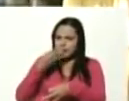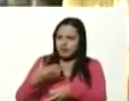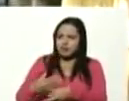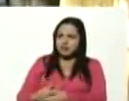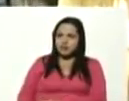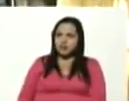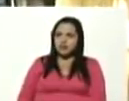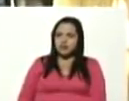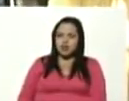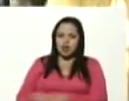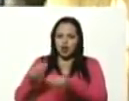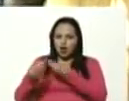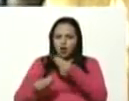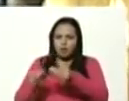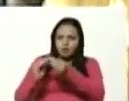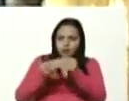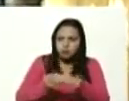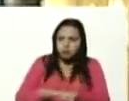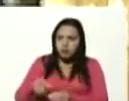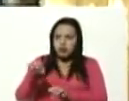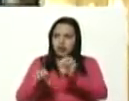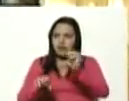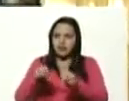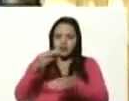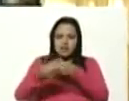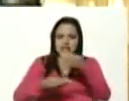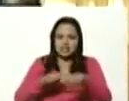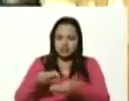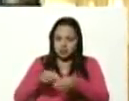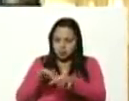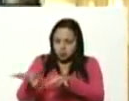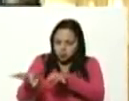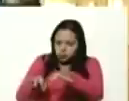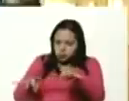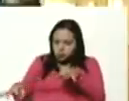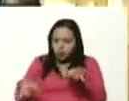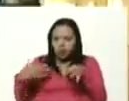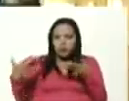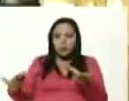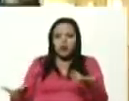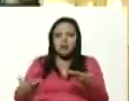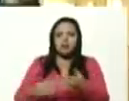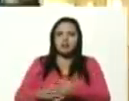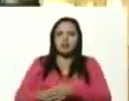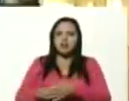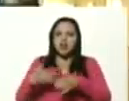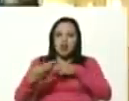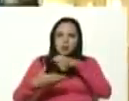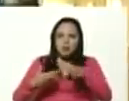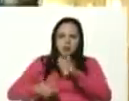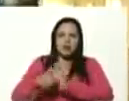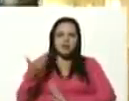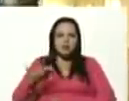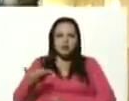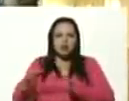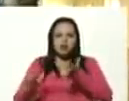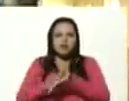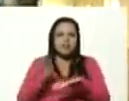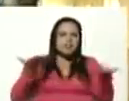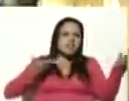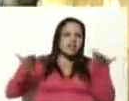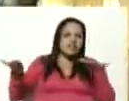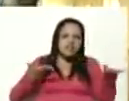el levantamiento y en el diagnóstico que se hizo en la cartografía cuáles son los principales problemas en materia de